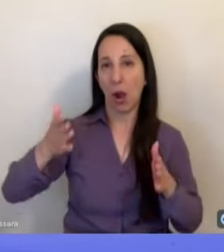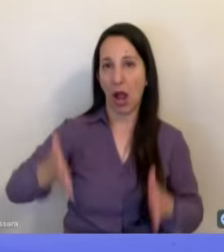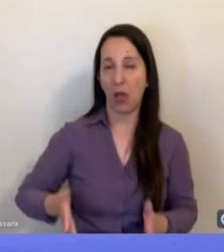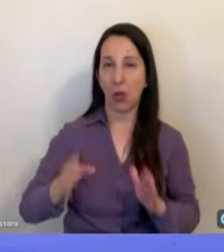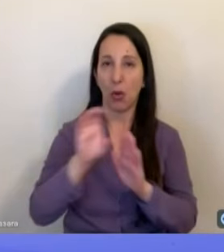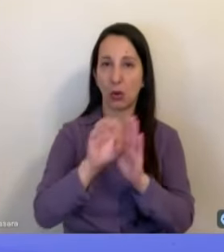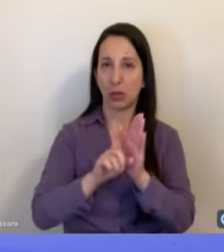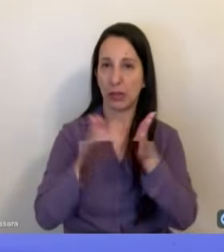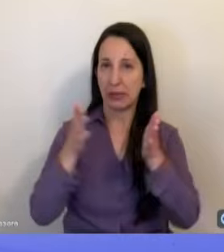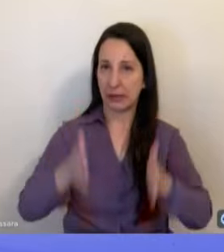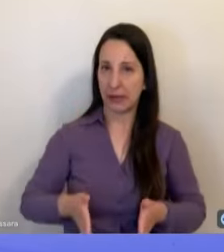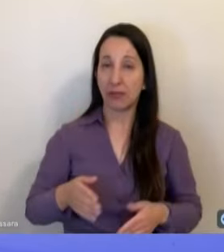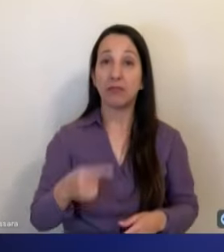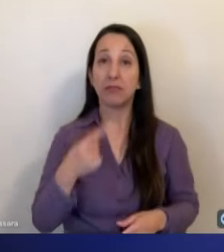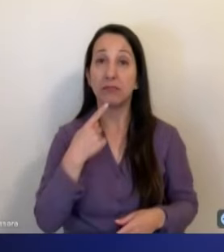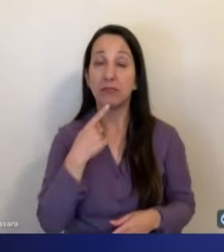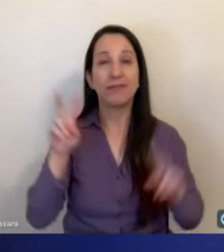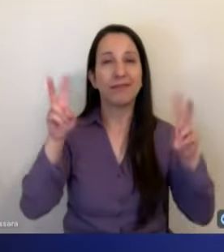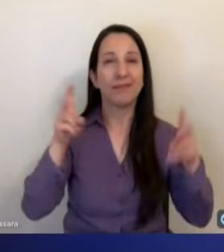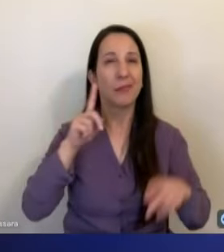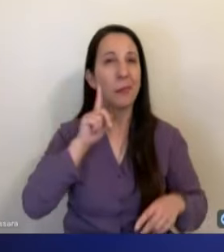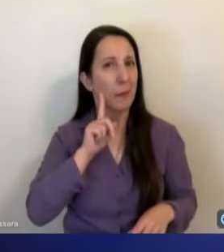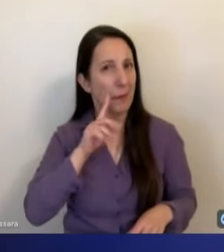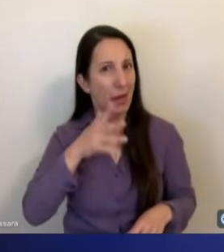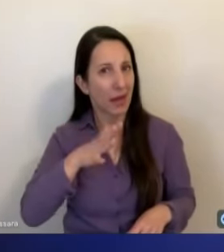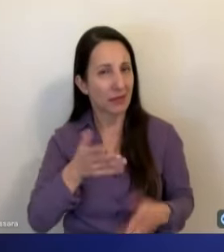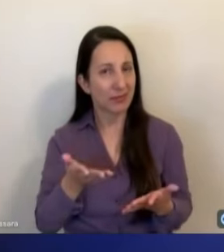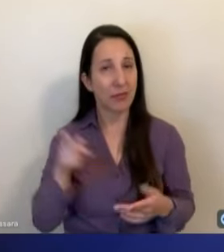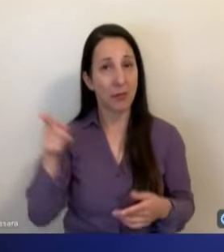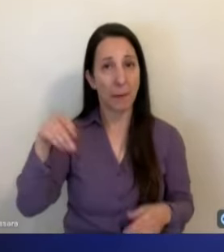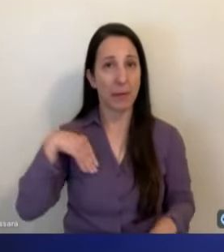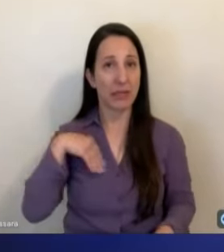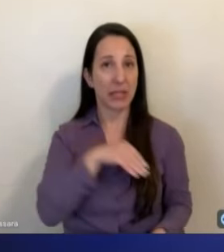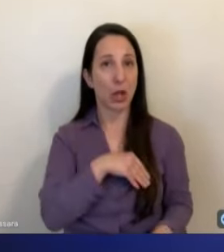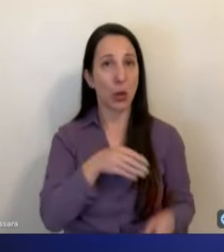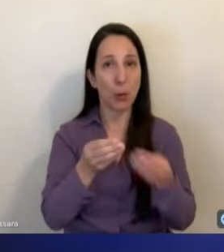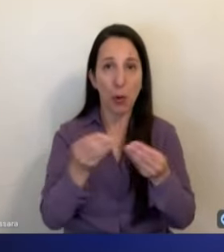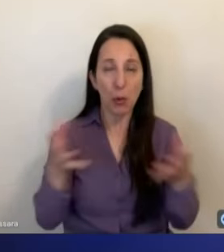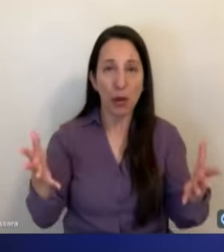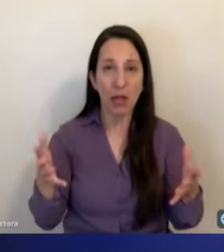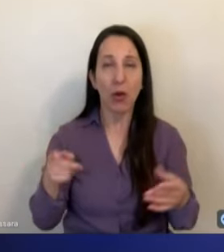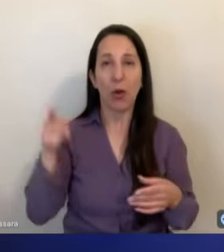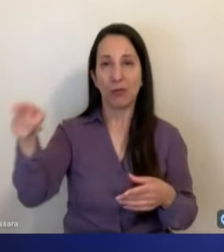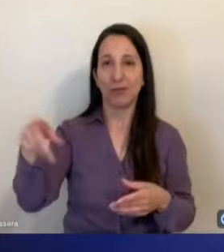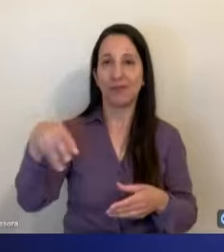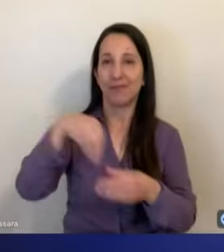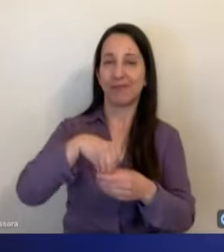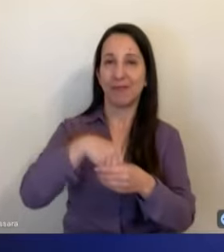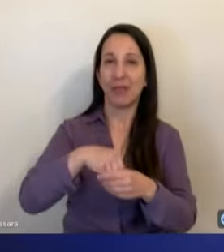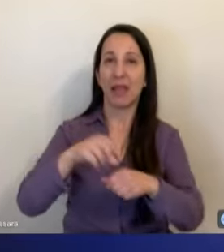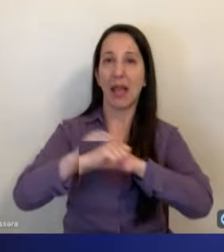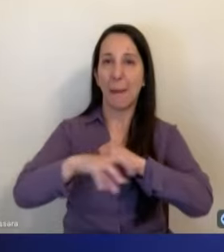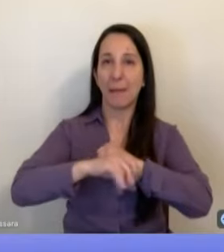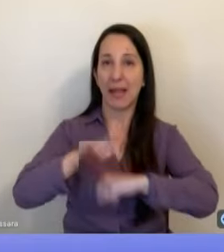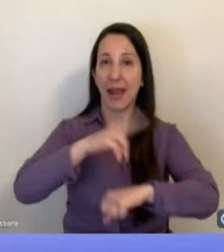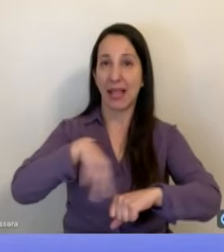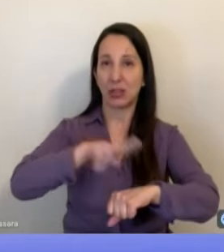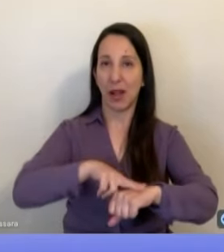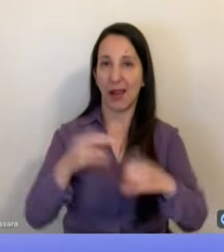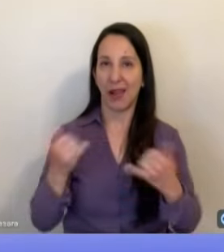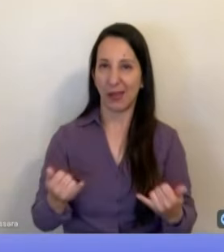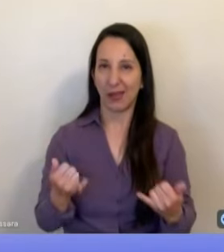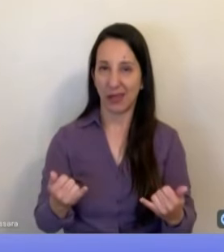dice, parece mentira, pero hasta el Ministerio Público es un actor en la campaña nacional que tenemos. Como